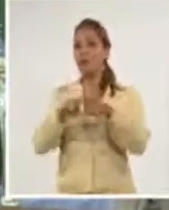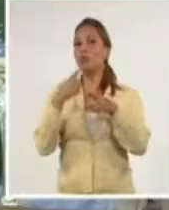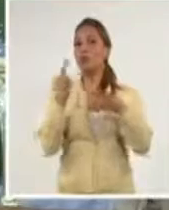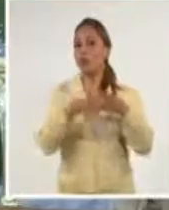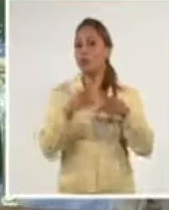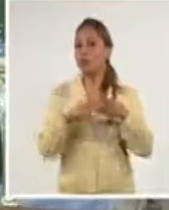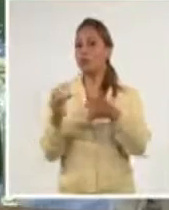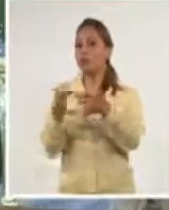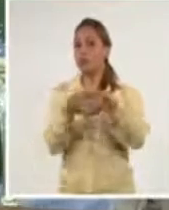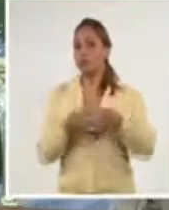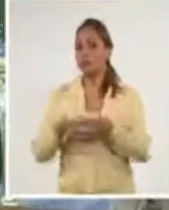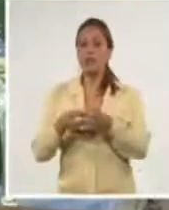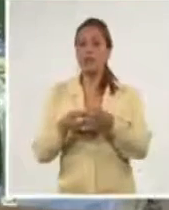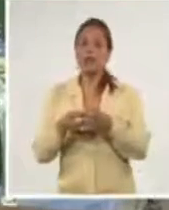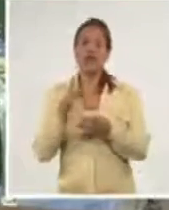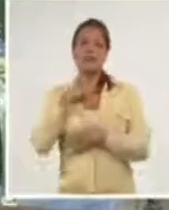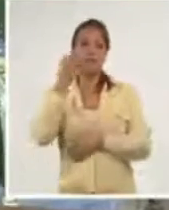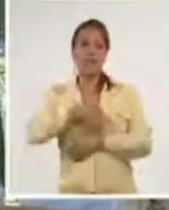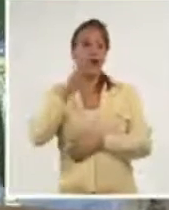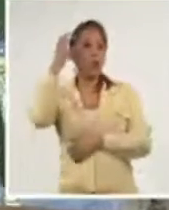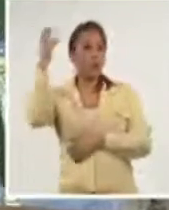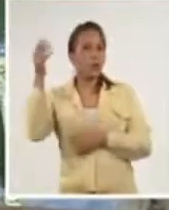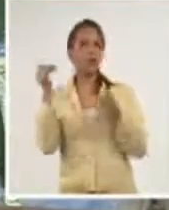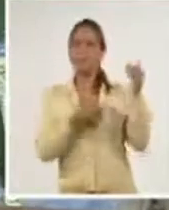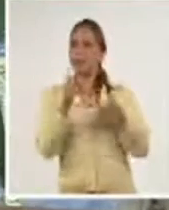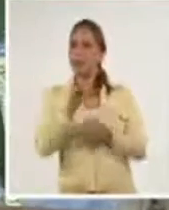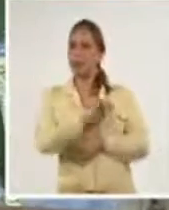que el gobierno no tenga participación, no es que